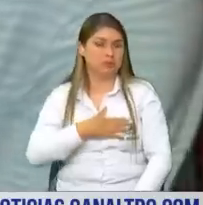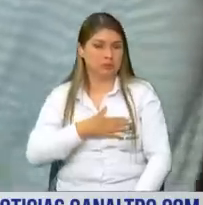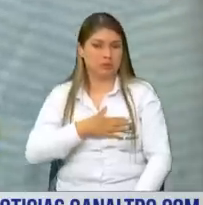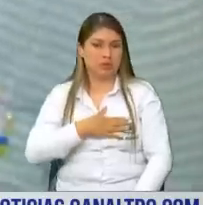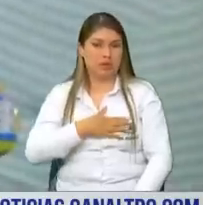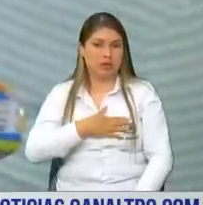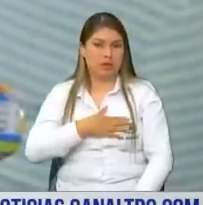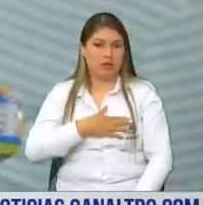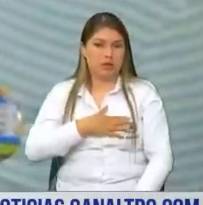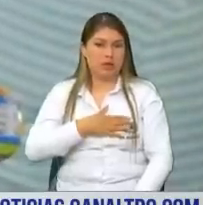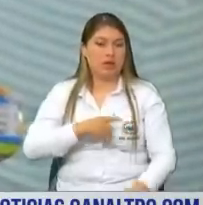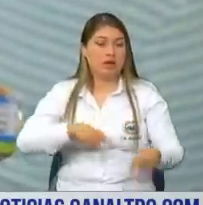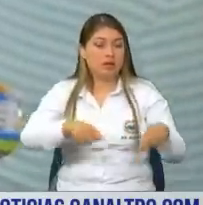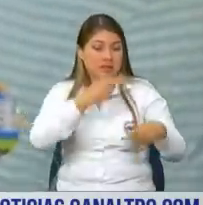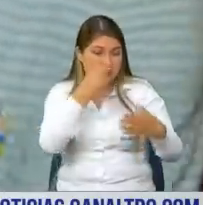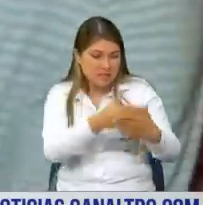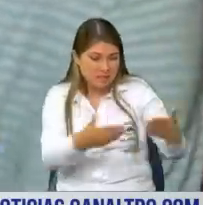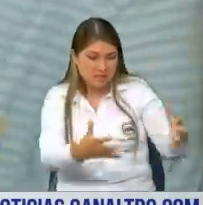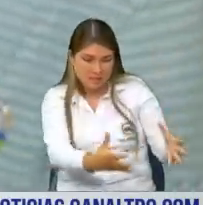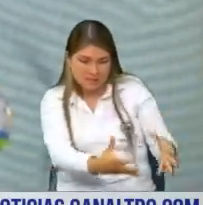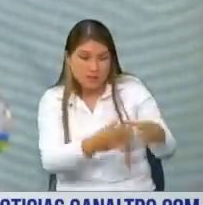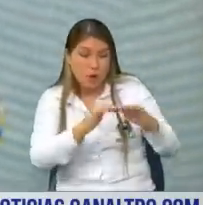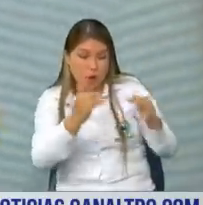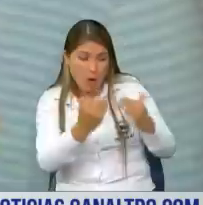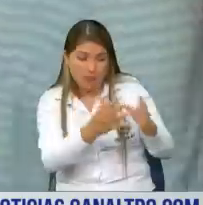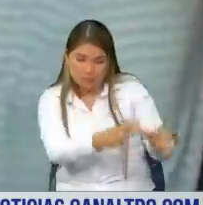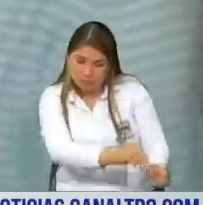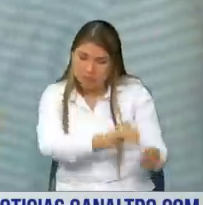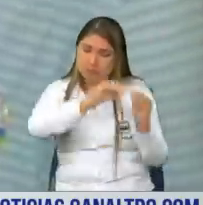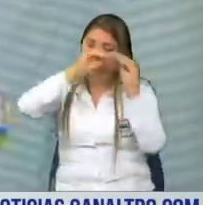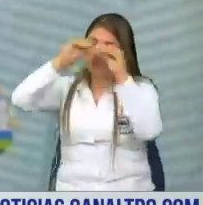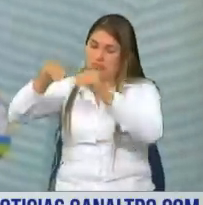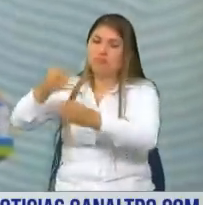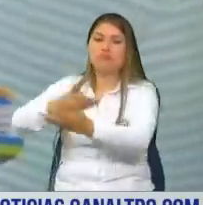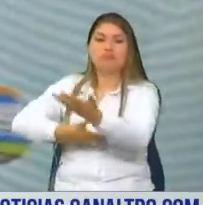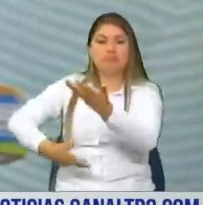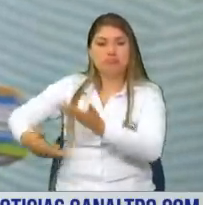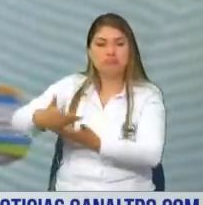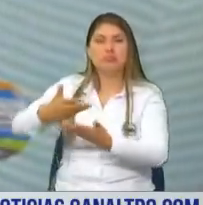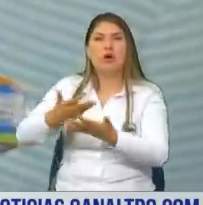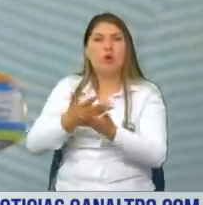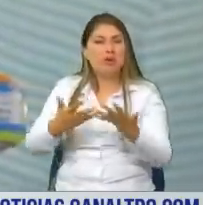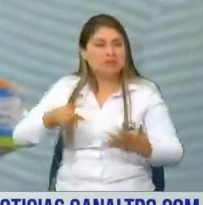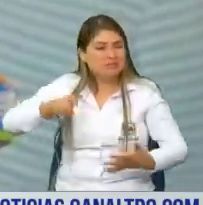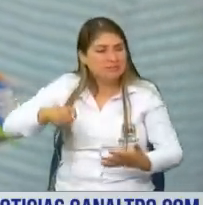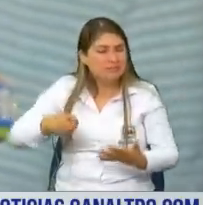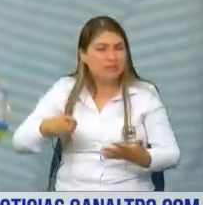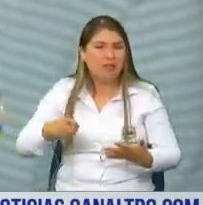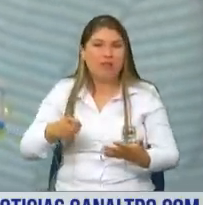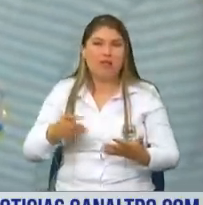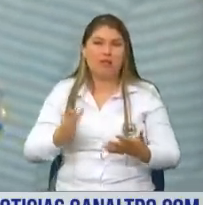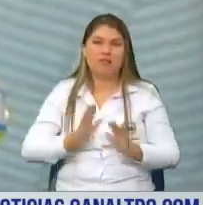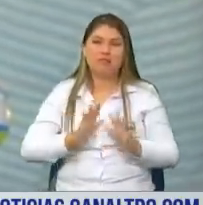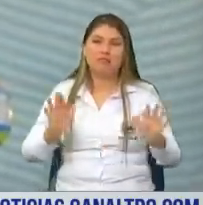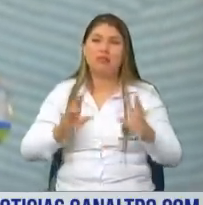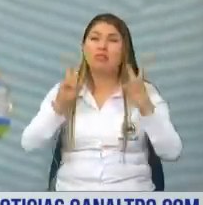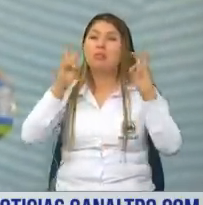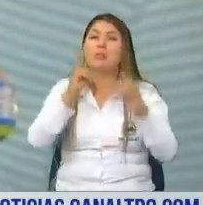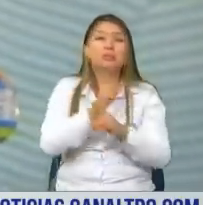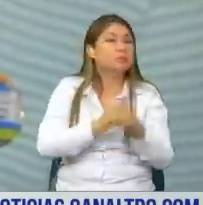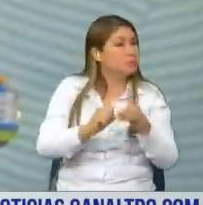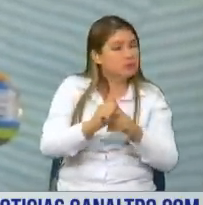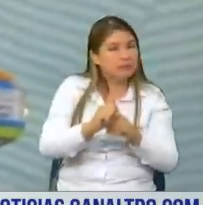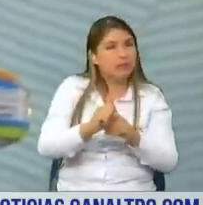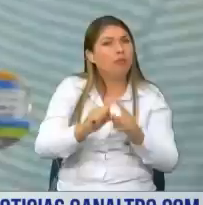sacarlos de los salones a los muchachos de los colegios para que convivan con tantas necesidades no solamente de tipo social